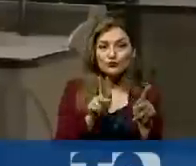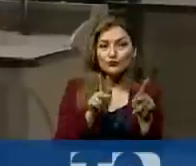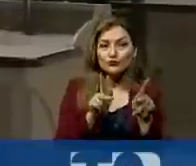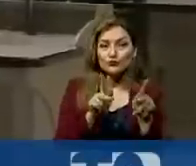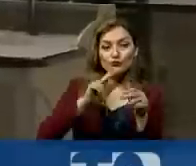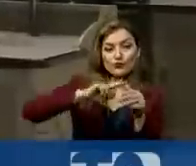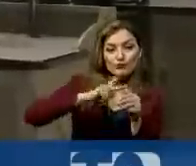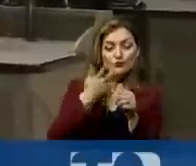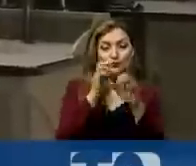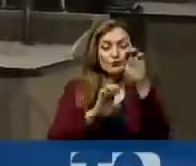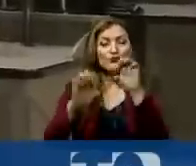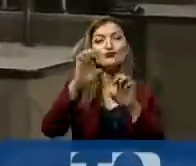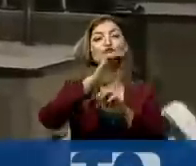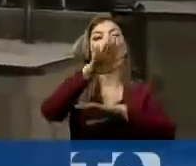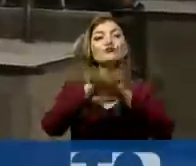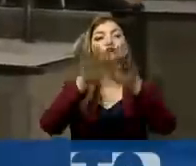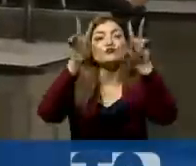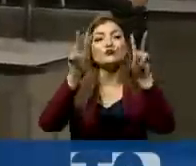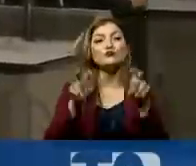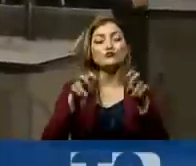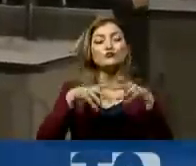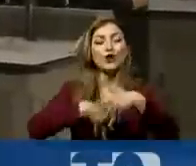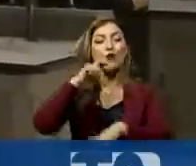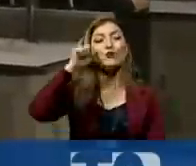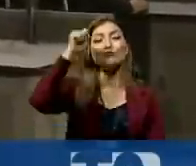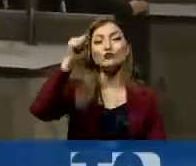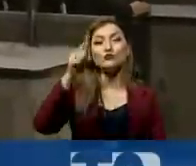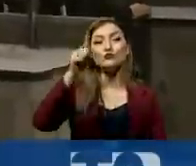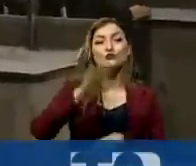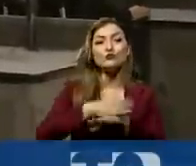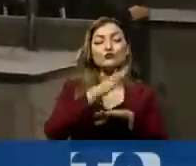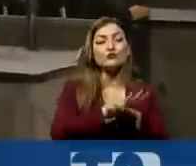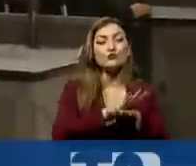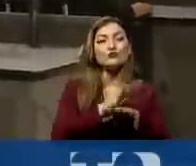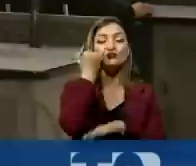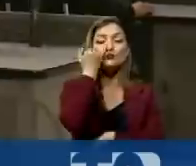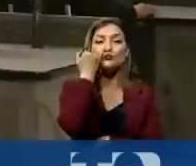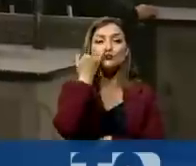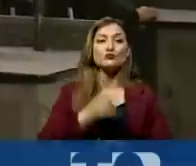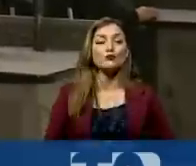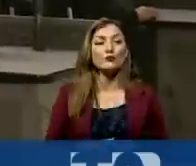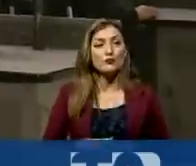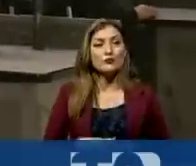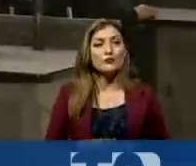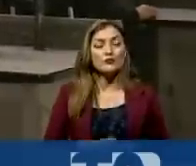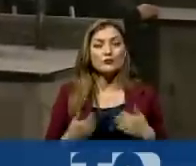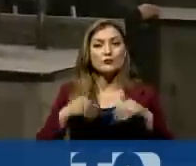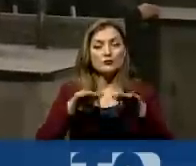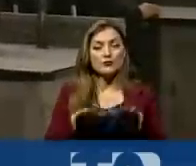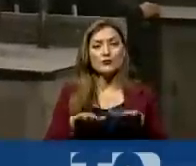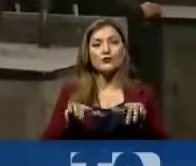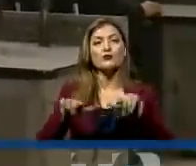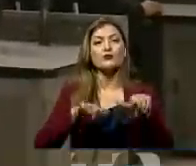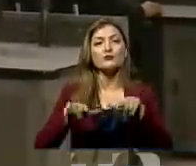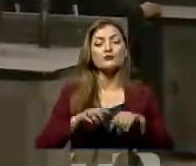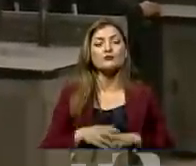emitir esta tercera evaluación sobre esta jornada de movilizaciones convocadas por el sector indígena a nosotros nos mantendremos en